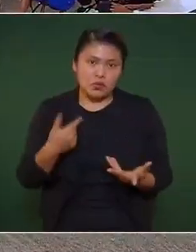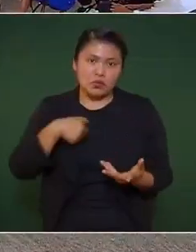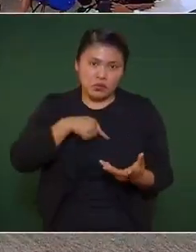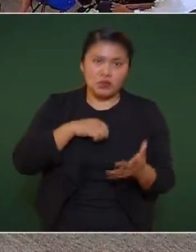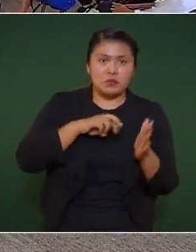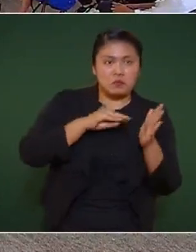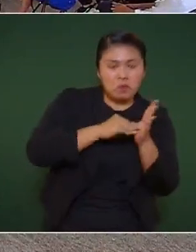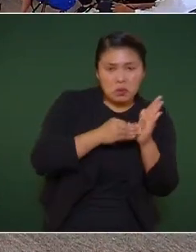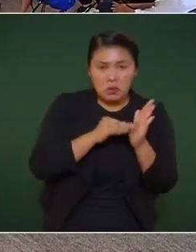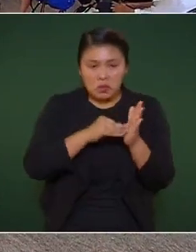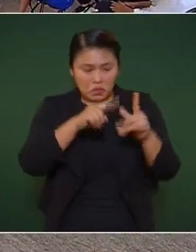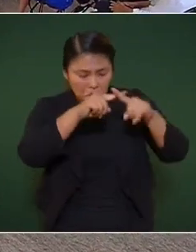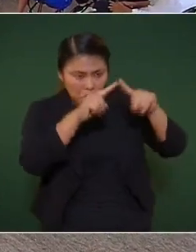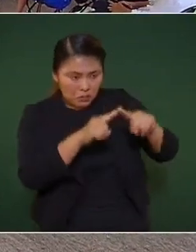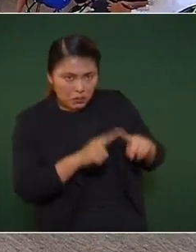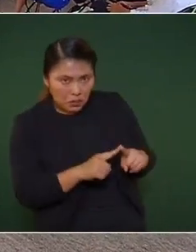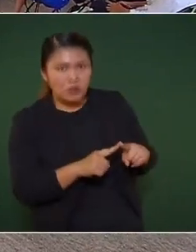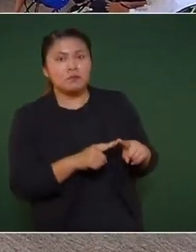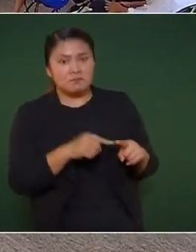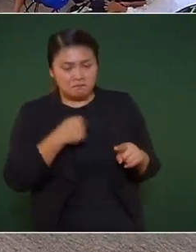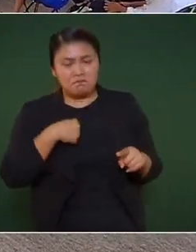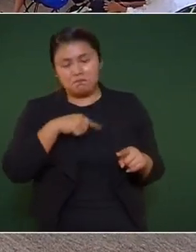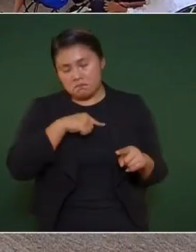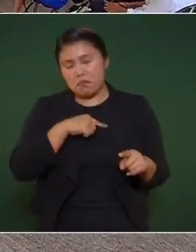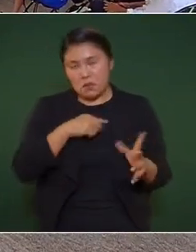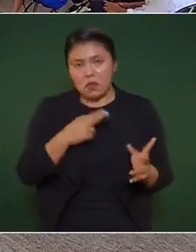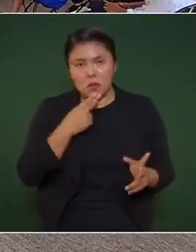estrategia. Eso